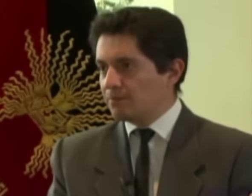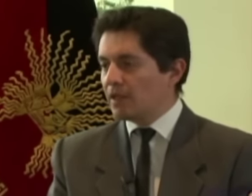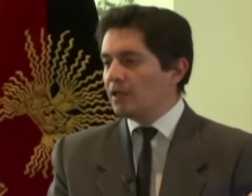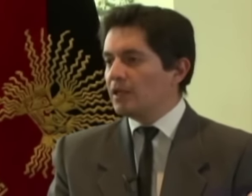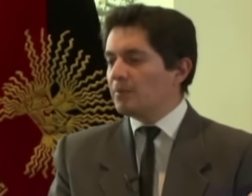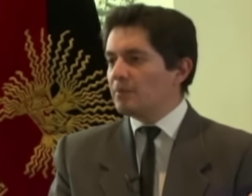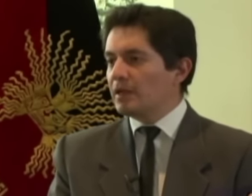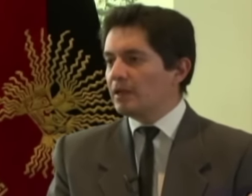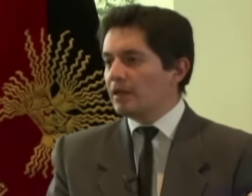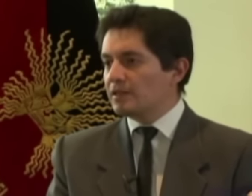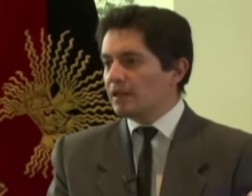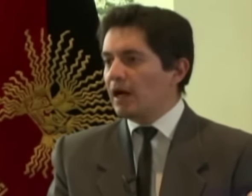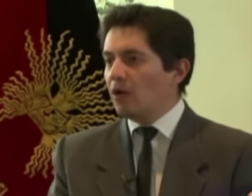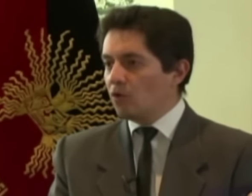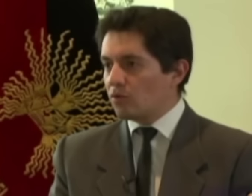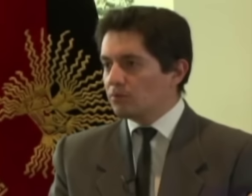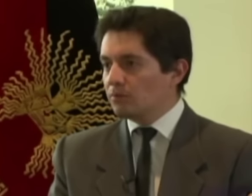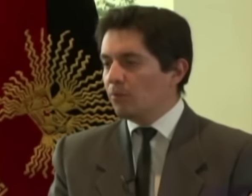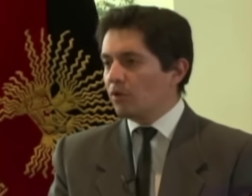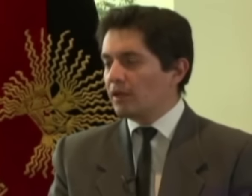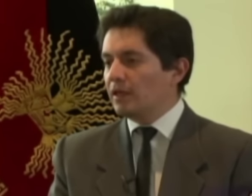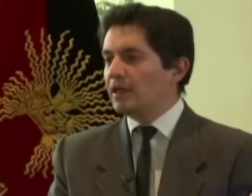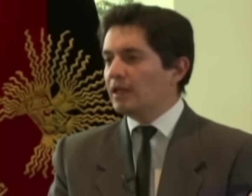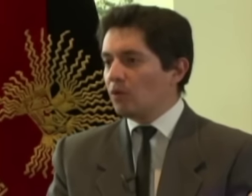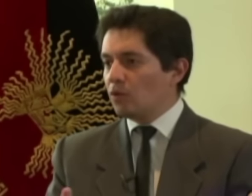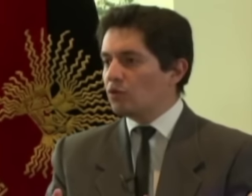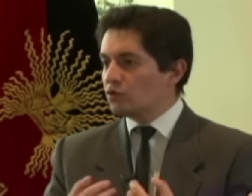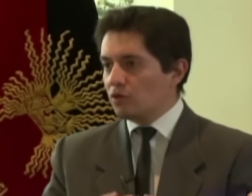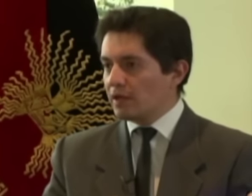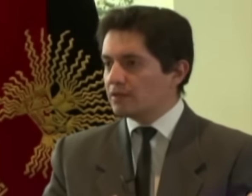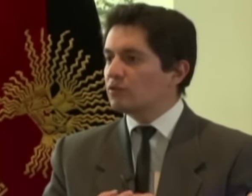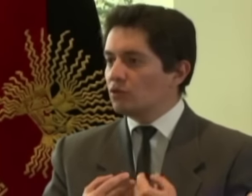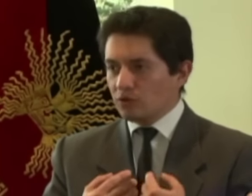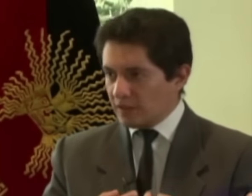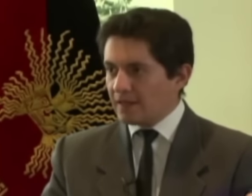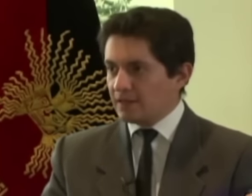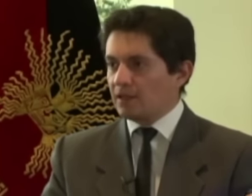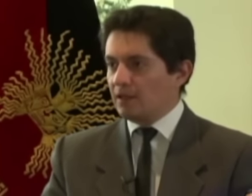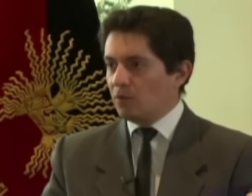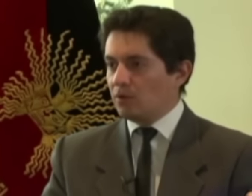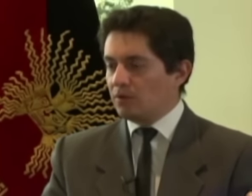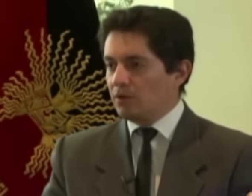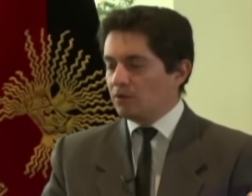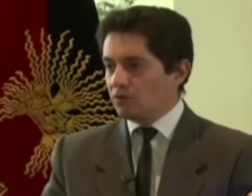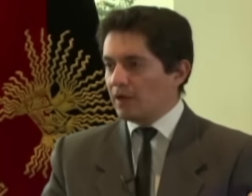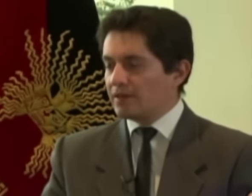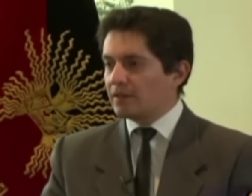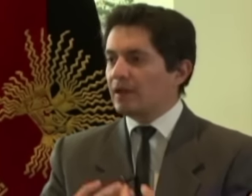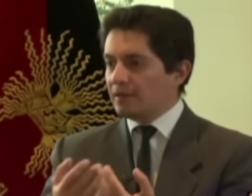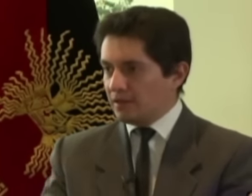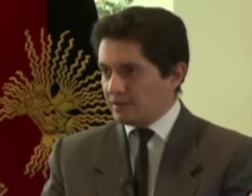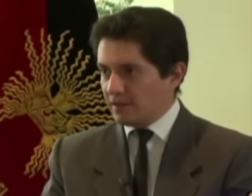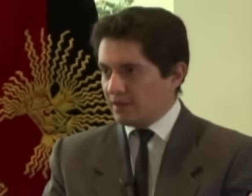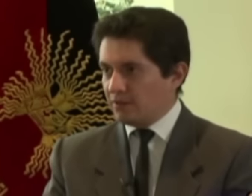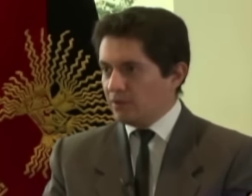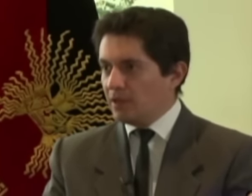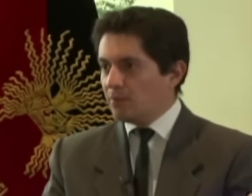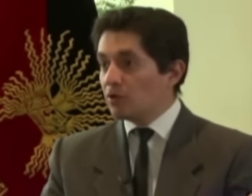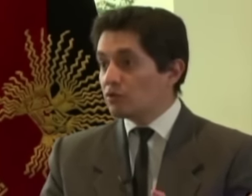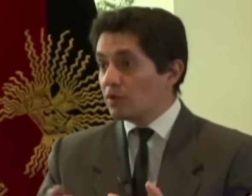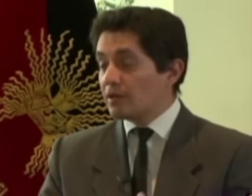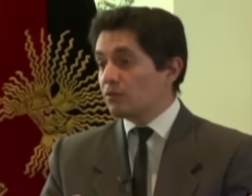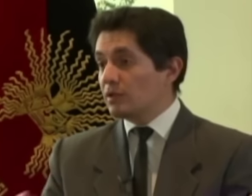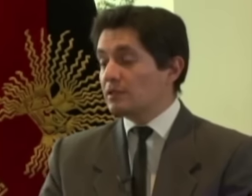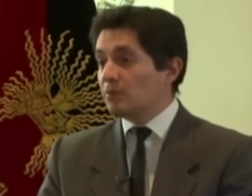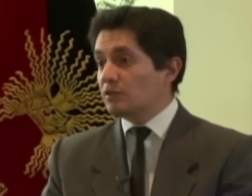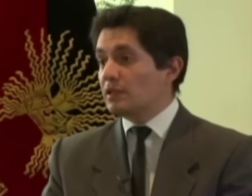ventajas. La primera es ahorro, porque en el Ecuador los dólares no se hacen en el Ecuador. Los dólares se traen del extranjero, pero